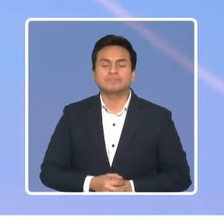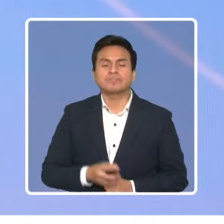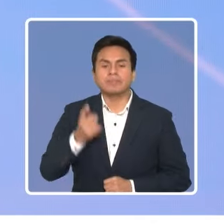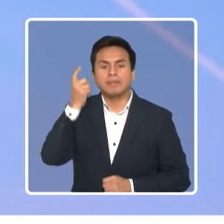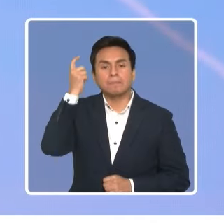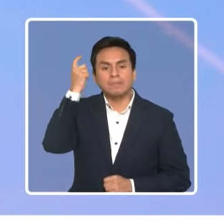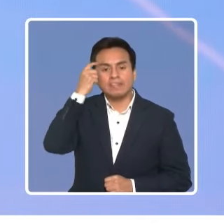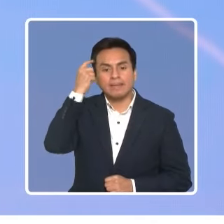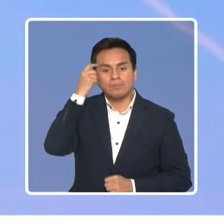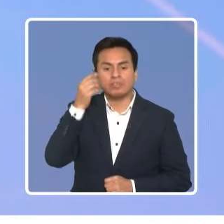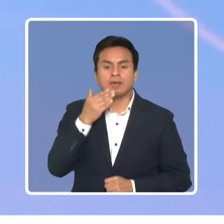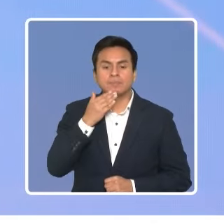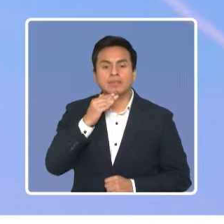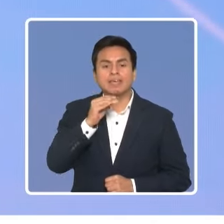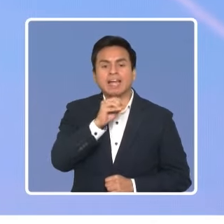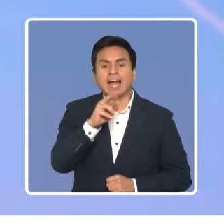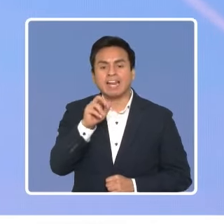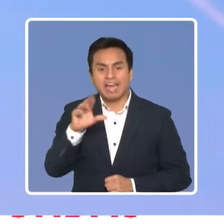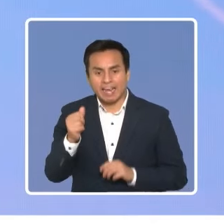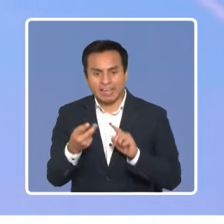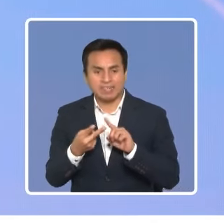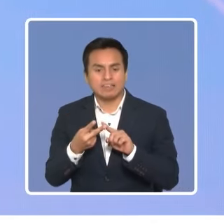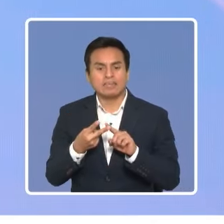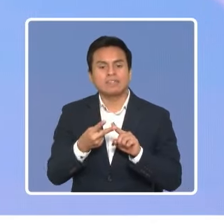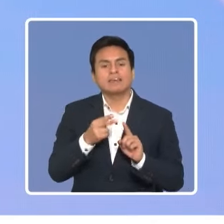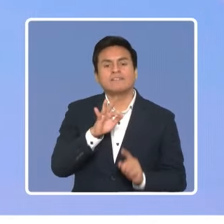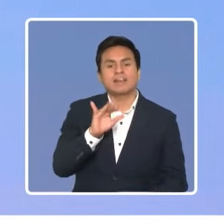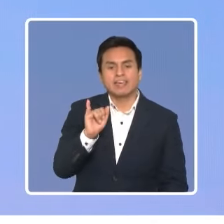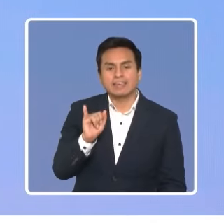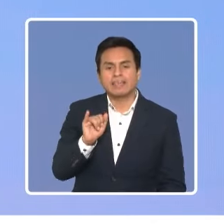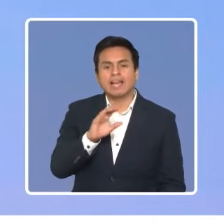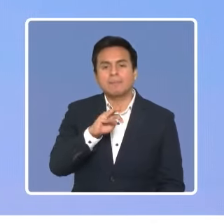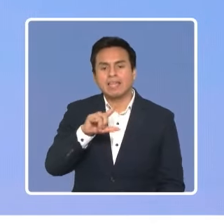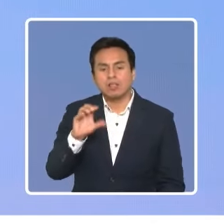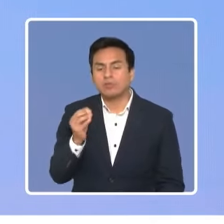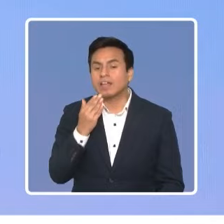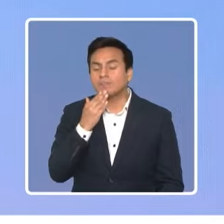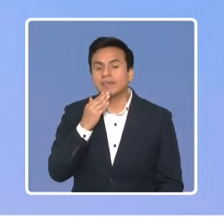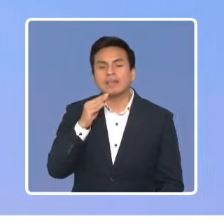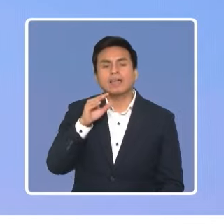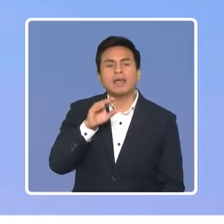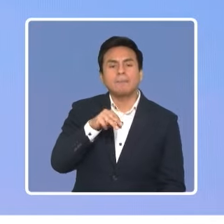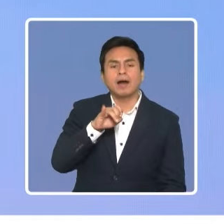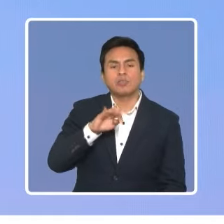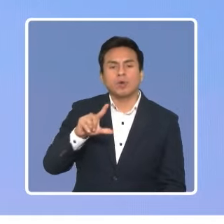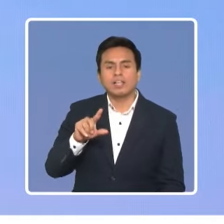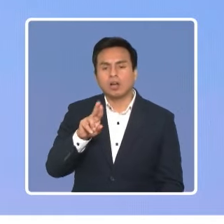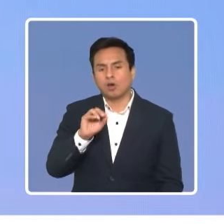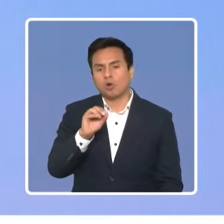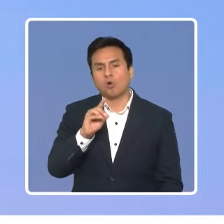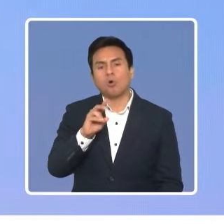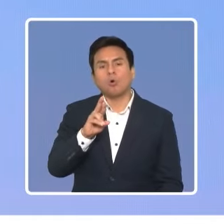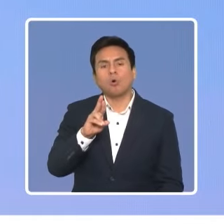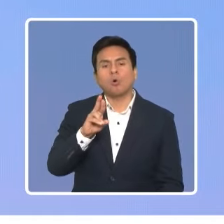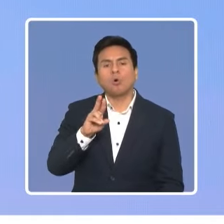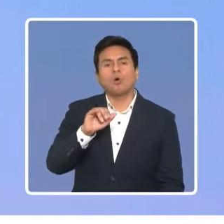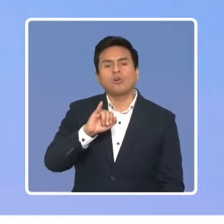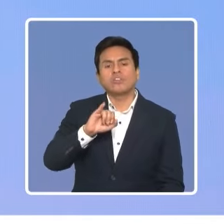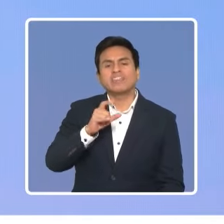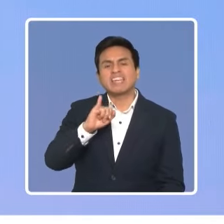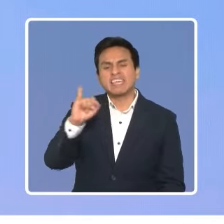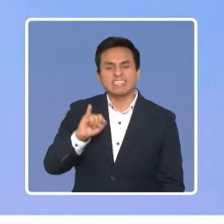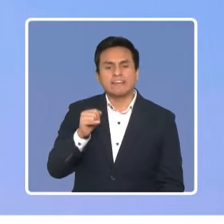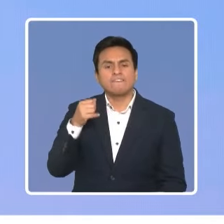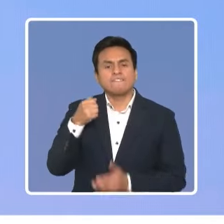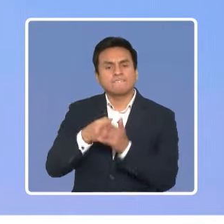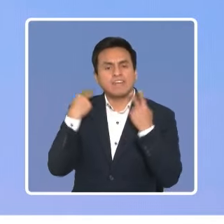Pensamos también en José Miguel Carrera, en el Fray Camilo Enríquez, en Manuel Rodríguez y tantos otros valientes